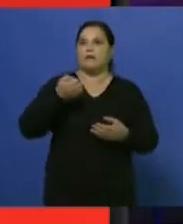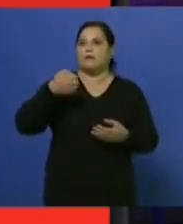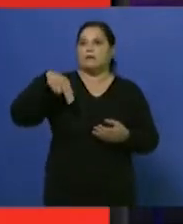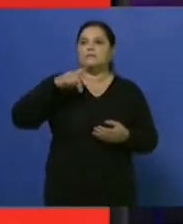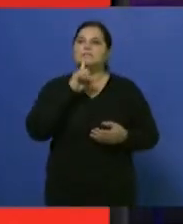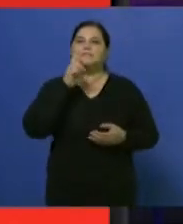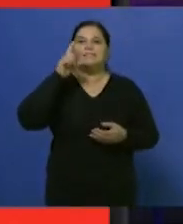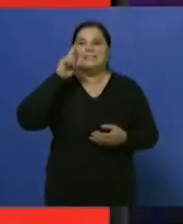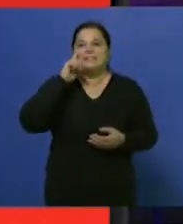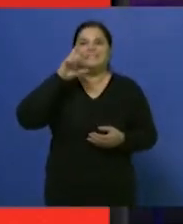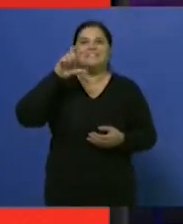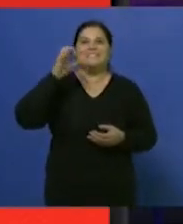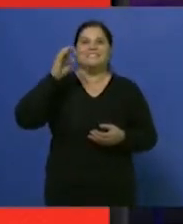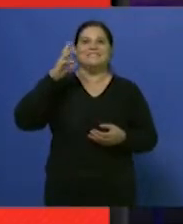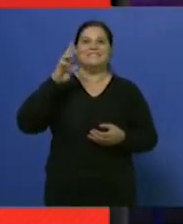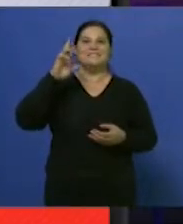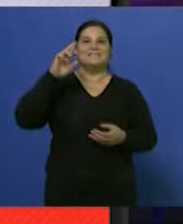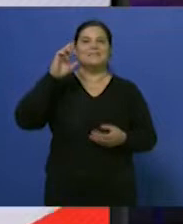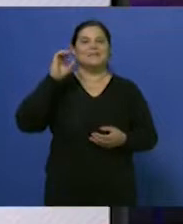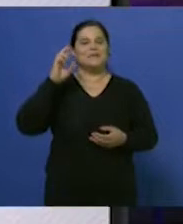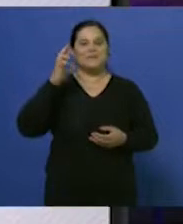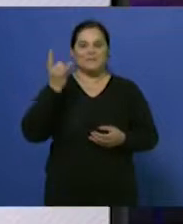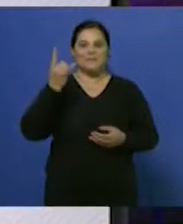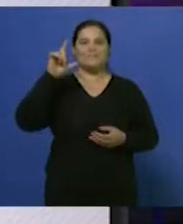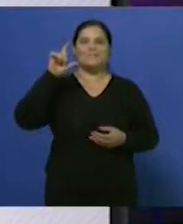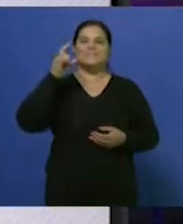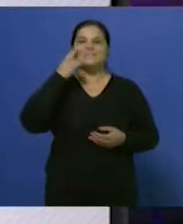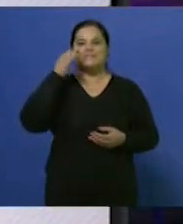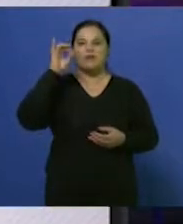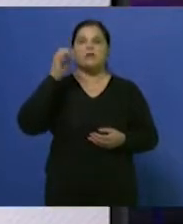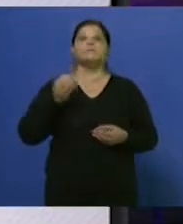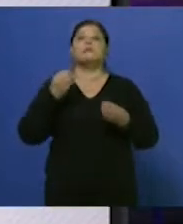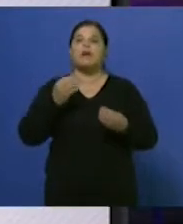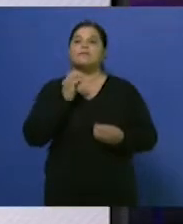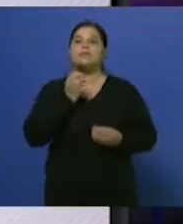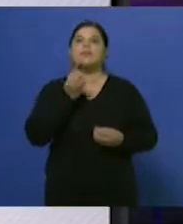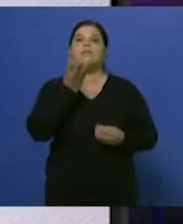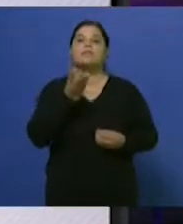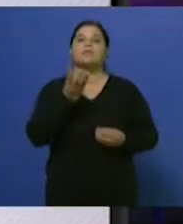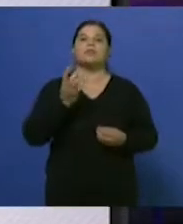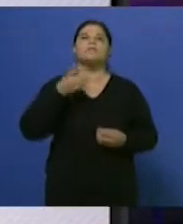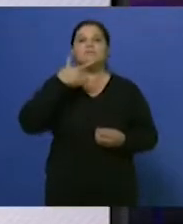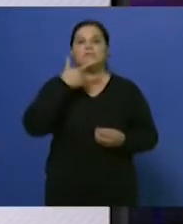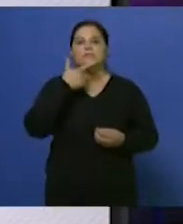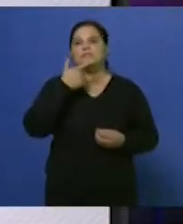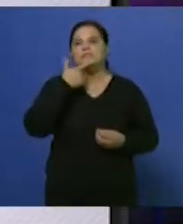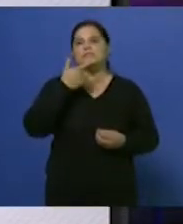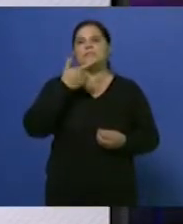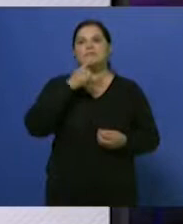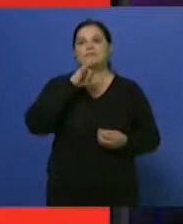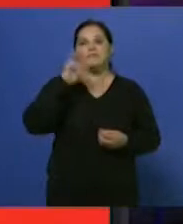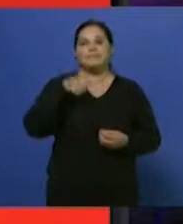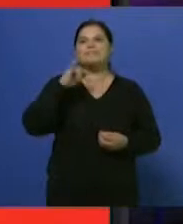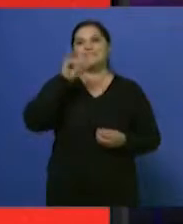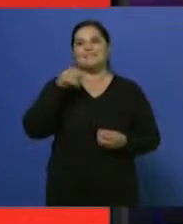Alonso, en donde se denunció a Carlos Arini y a un villamariense, como es el caso de Daniel Souto, por un presunto